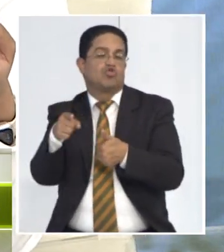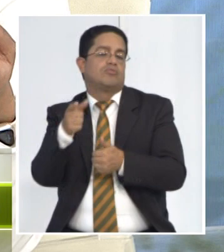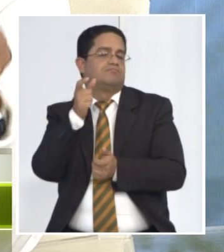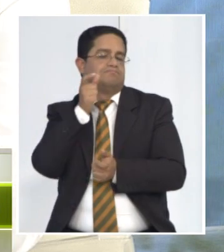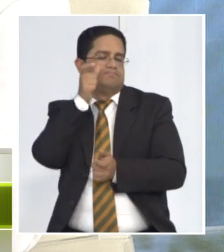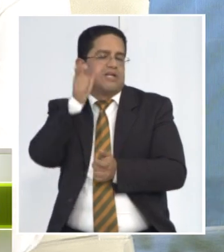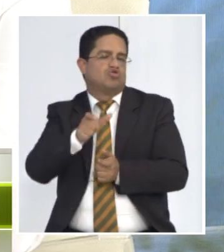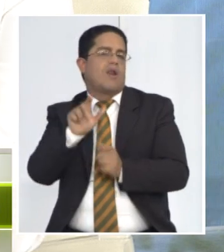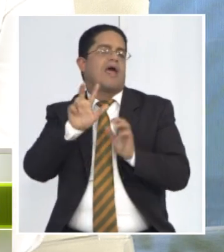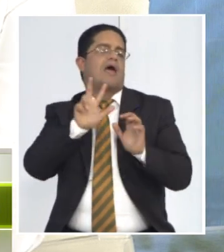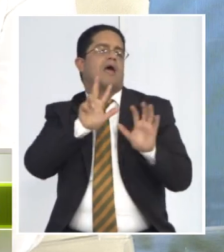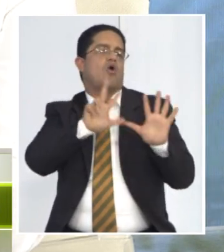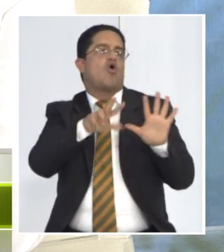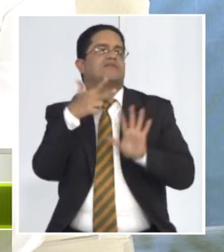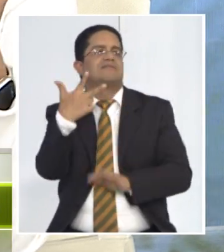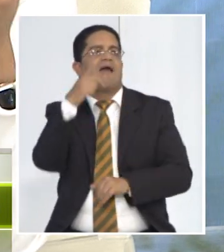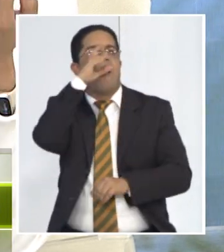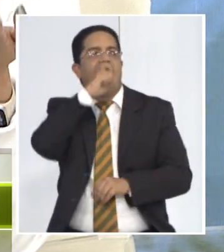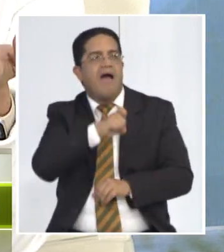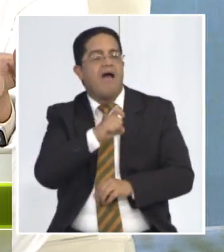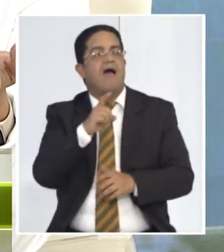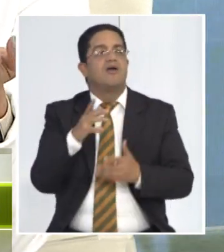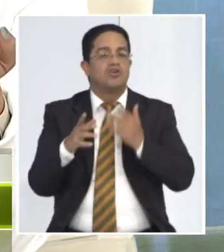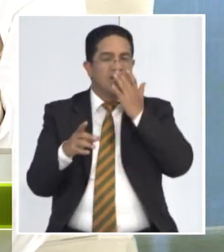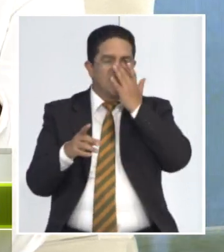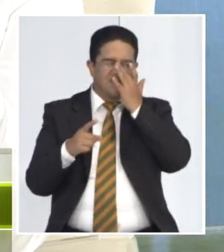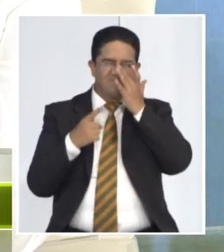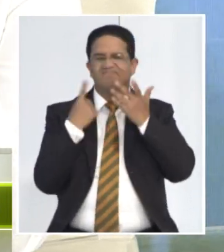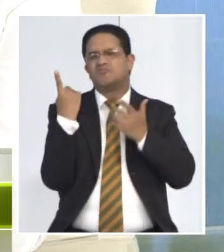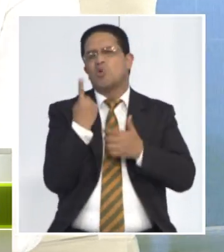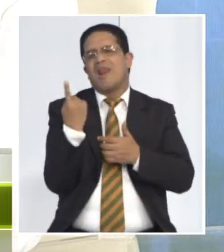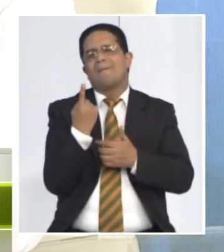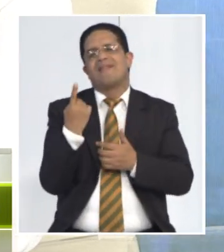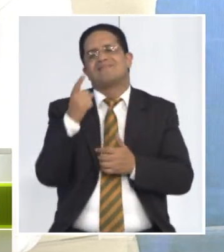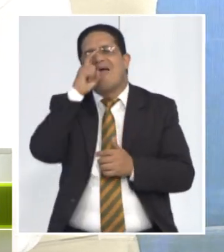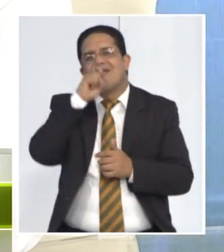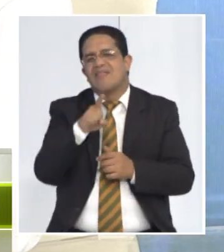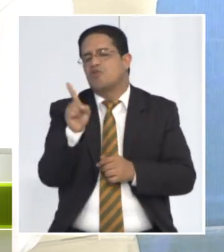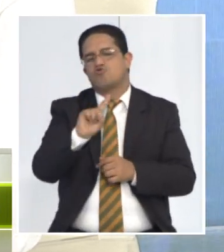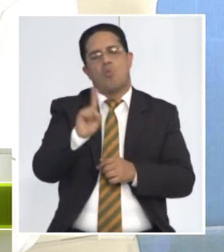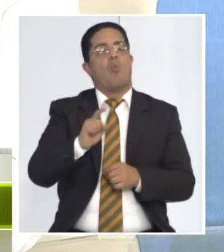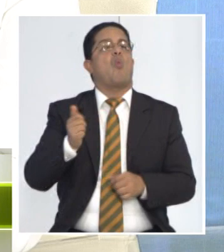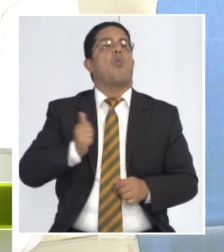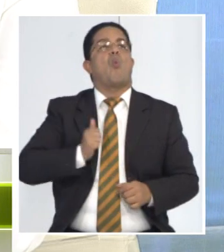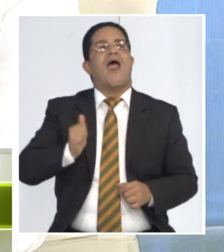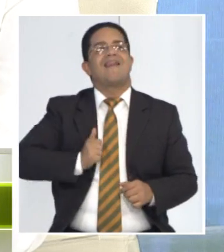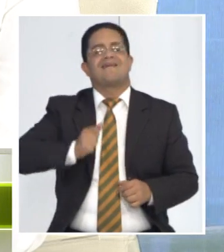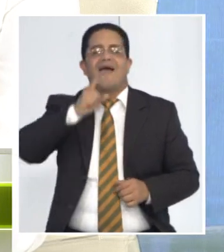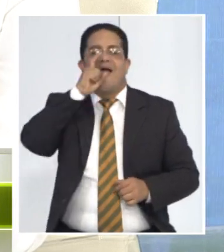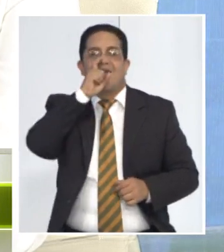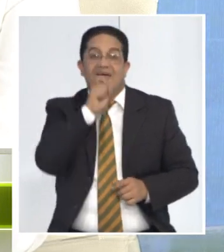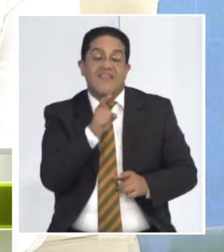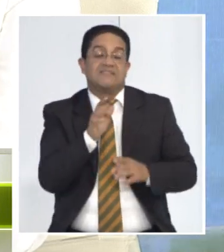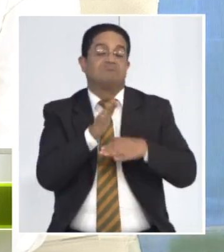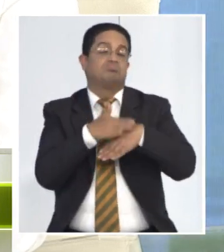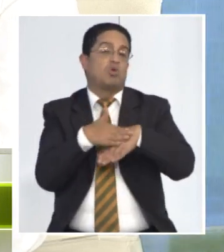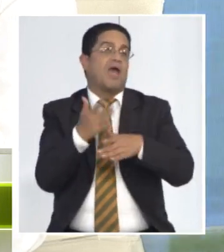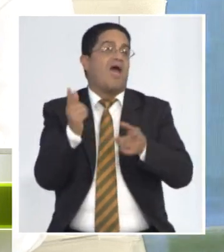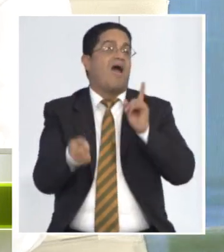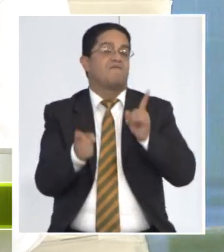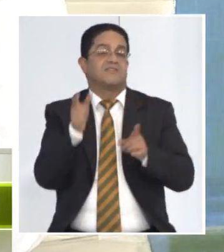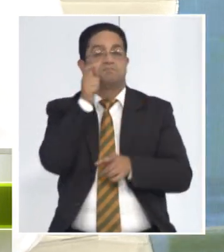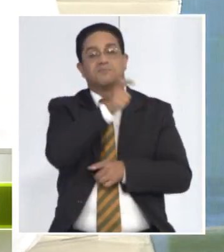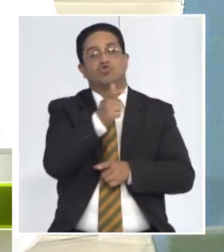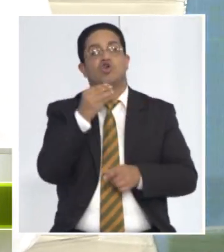Claro. Y que además no solamente es por la edad, debemos hacerlo en cualquier edad también, porque a veces como las personas